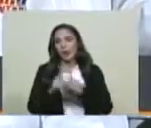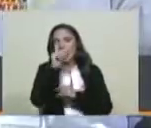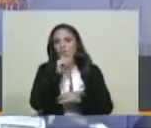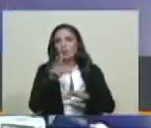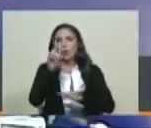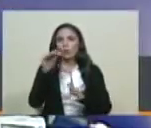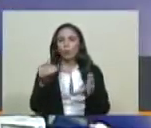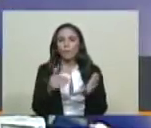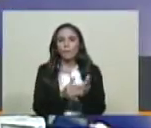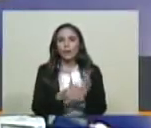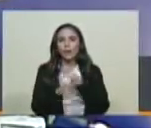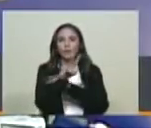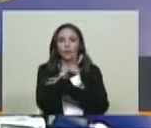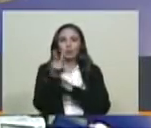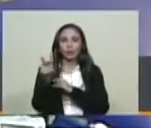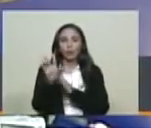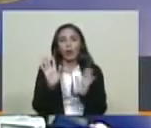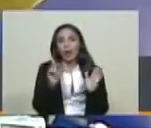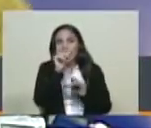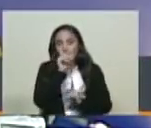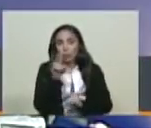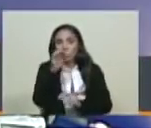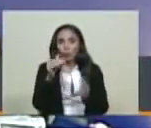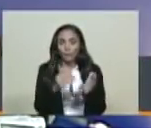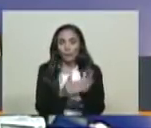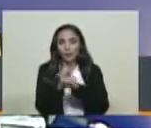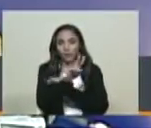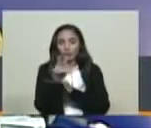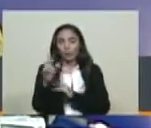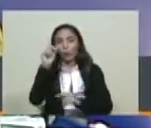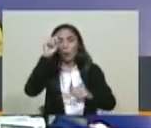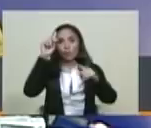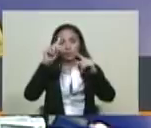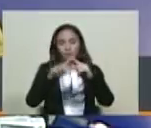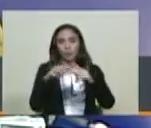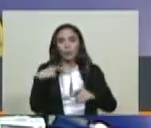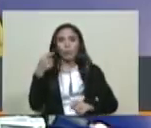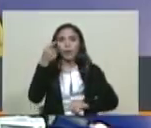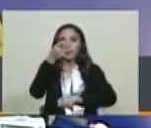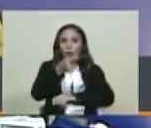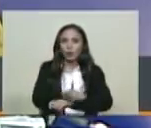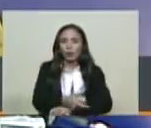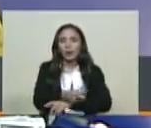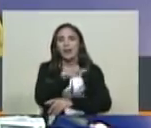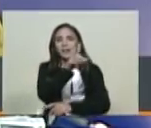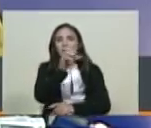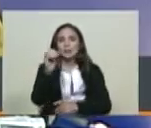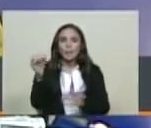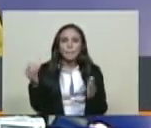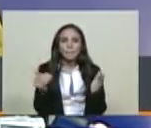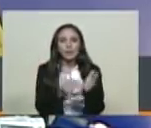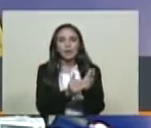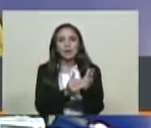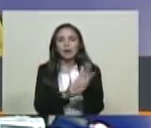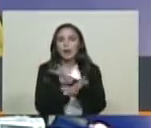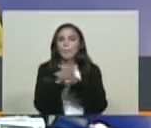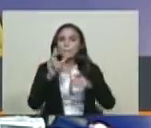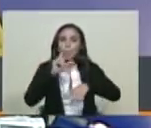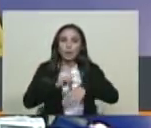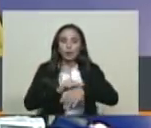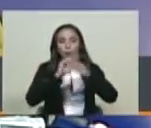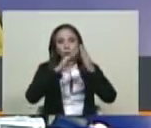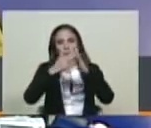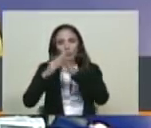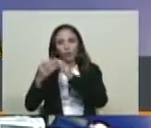20, 21, en el 22 es la meta que yo coloqué. 2022 debemos tener 100.000 médicos